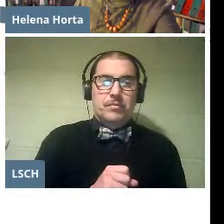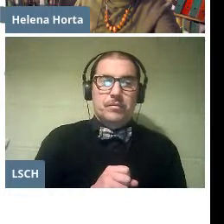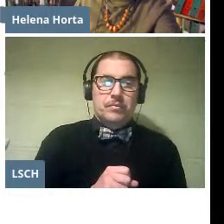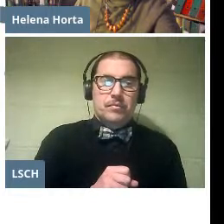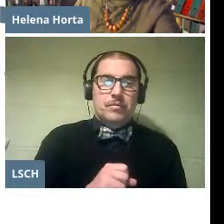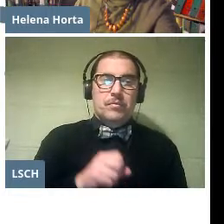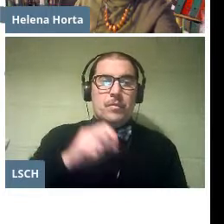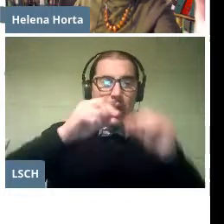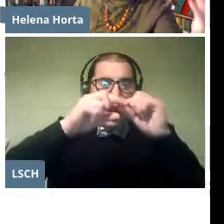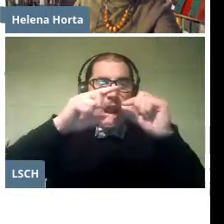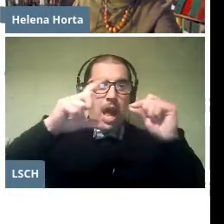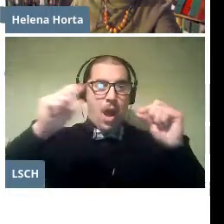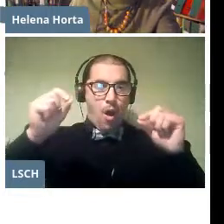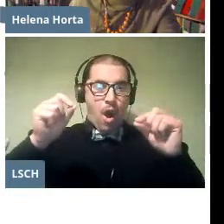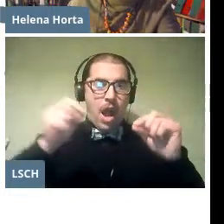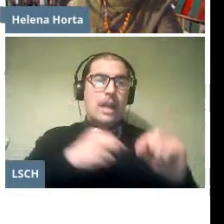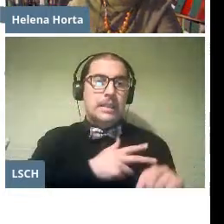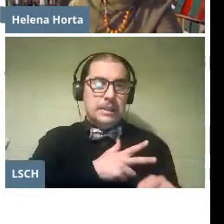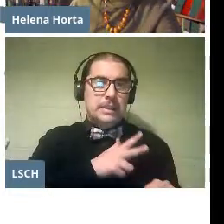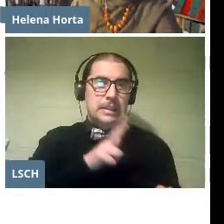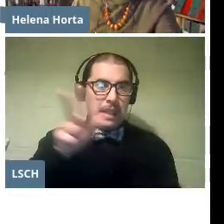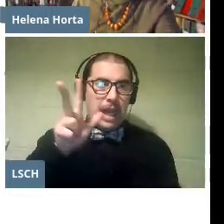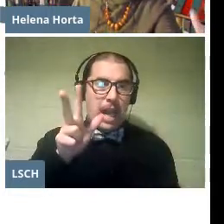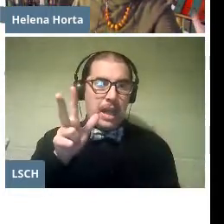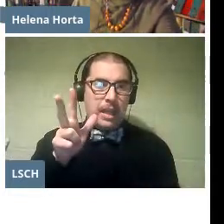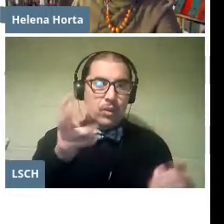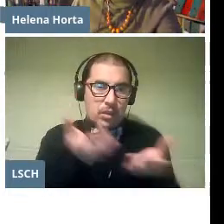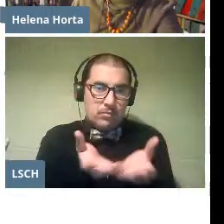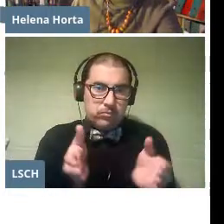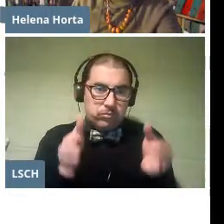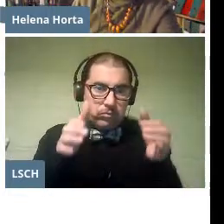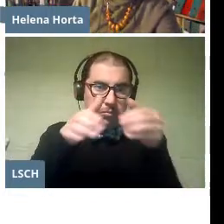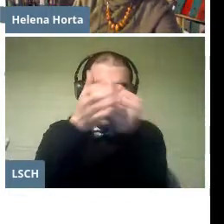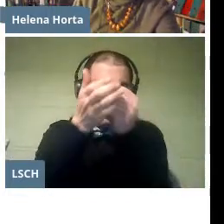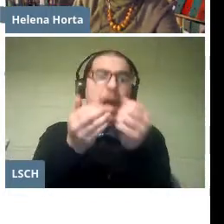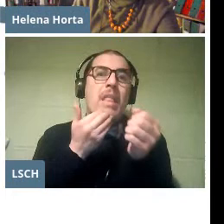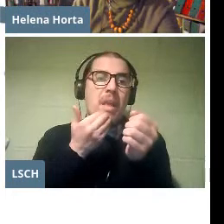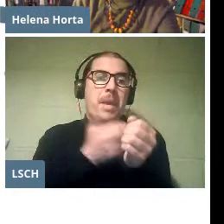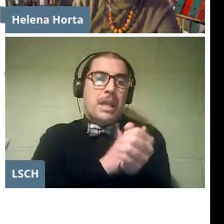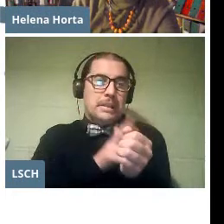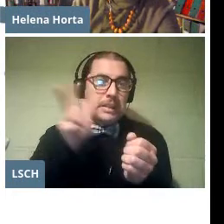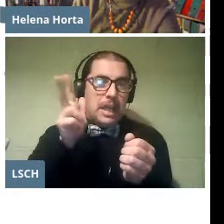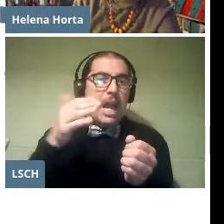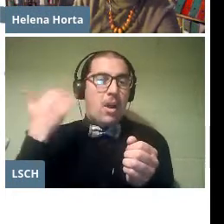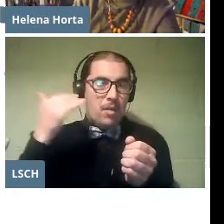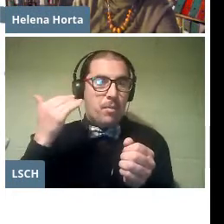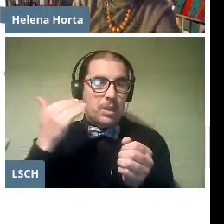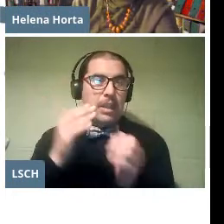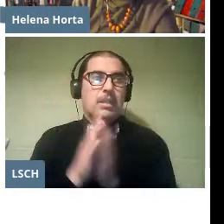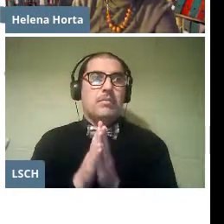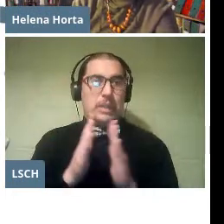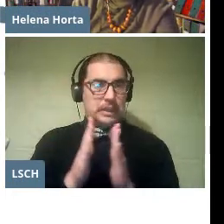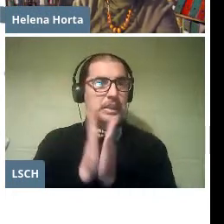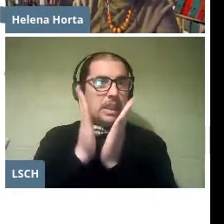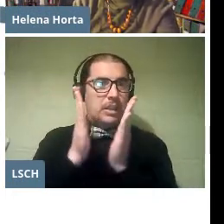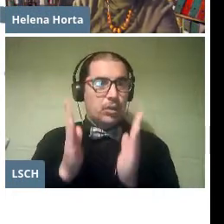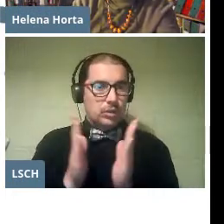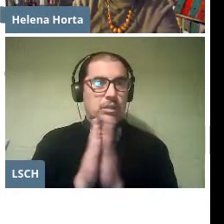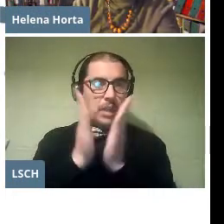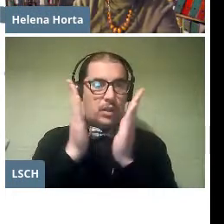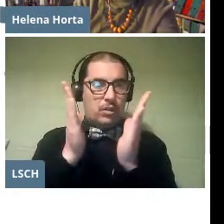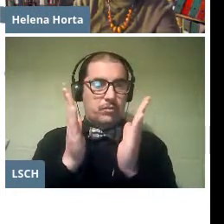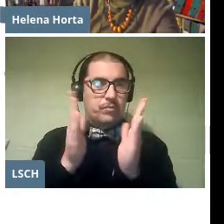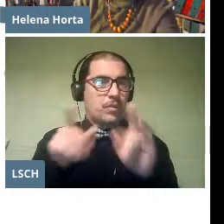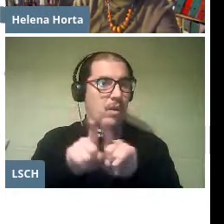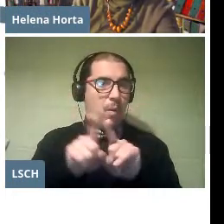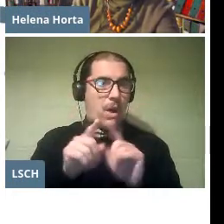La hoja es sagrada, por lo tanto, el envolvente, el contenedor, también tiene que estar a la altura y ser